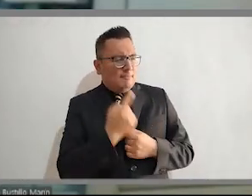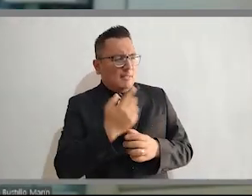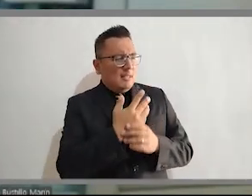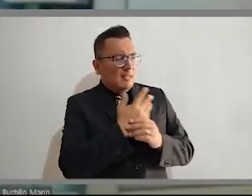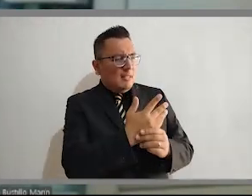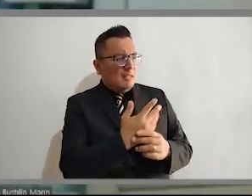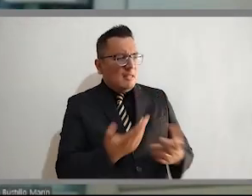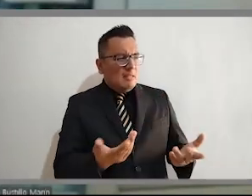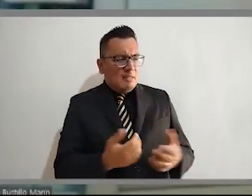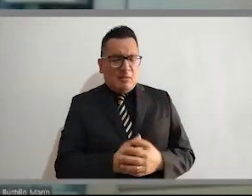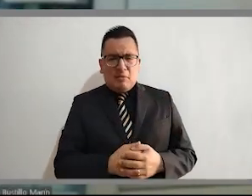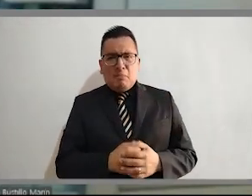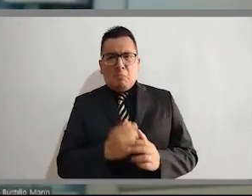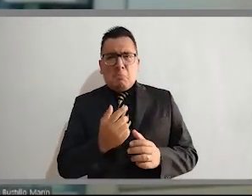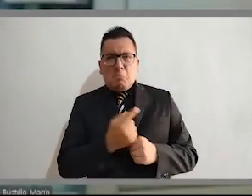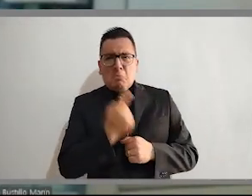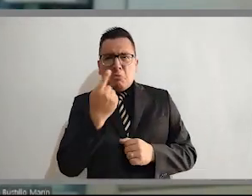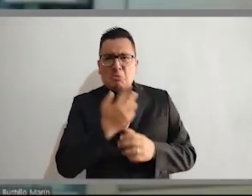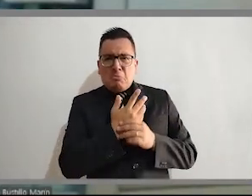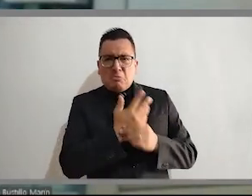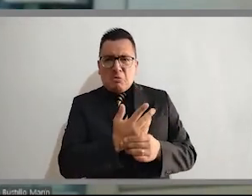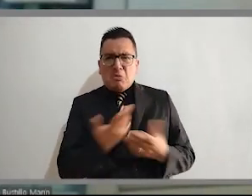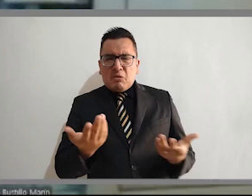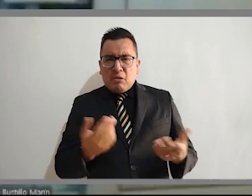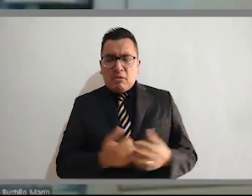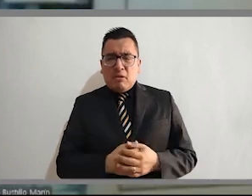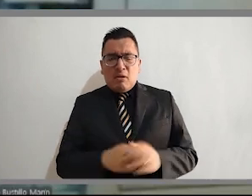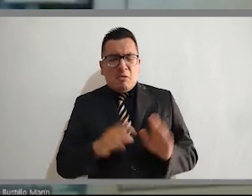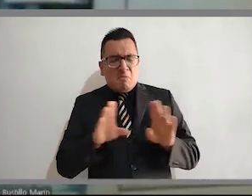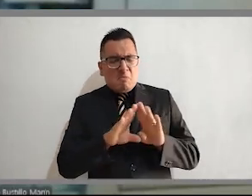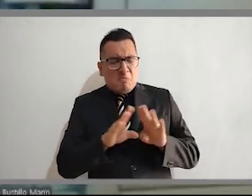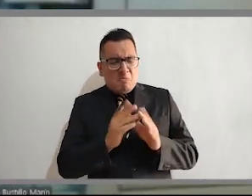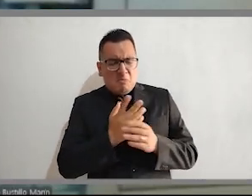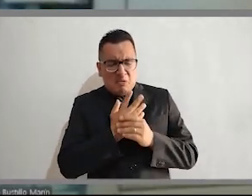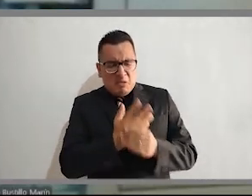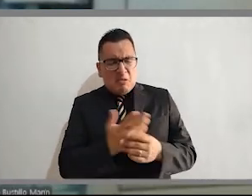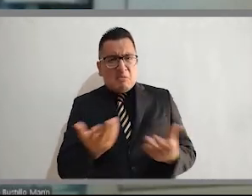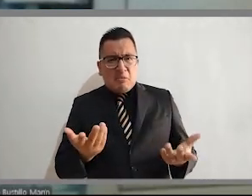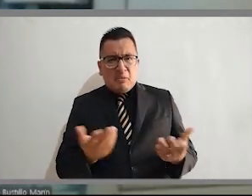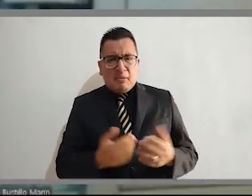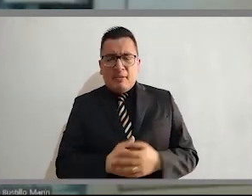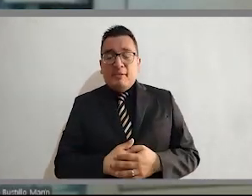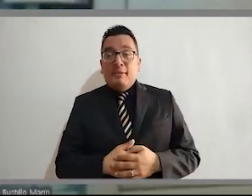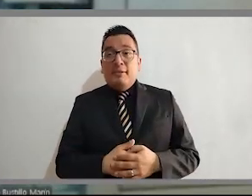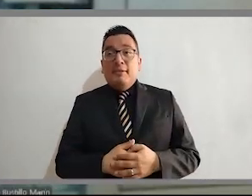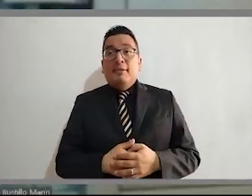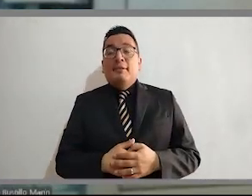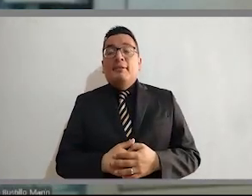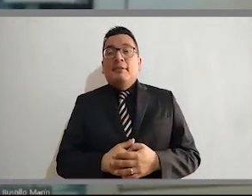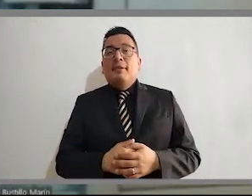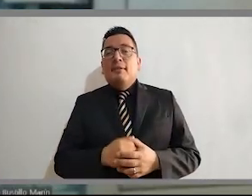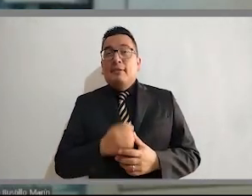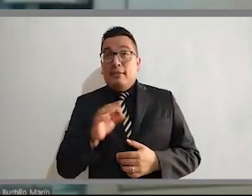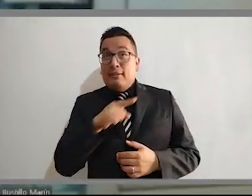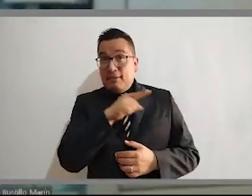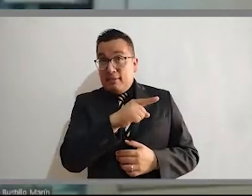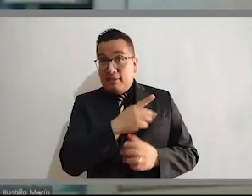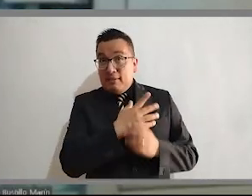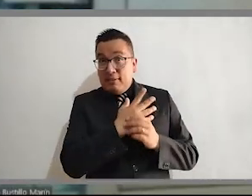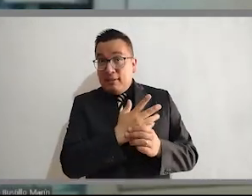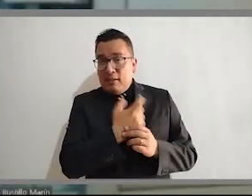contexto, cuándo, por qué lo dice y cómo lo dice. Y si eso que está